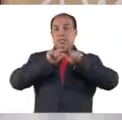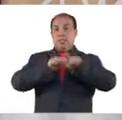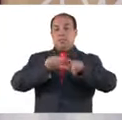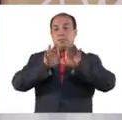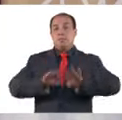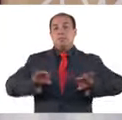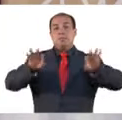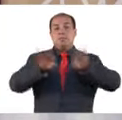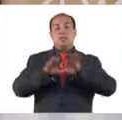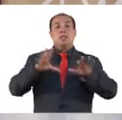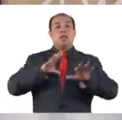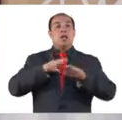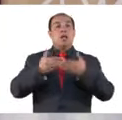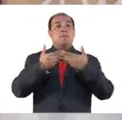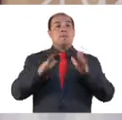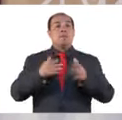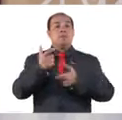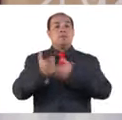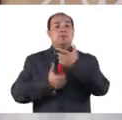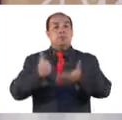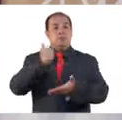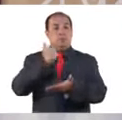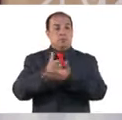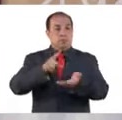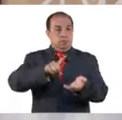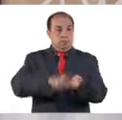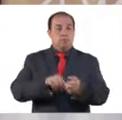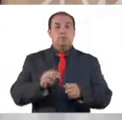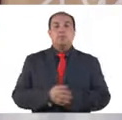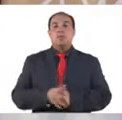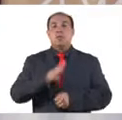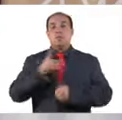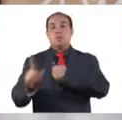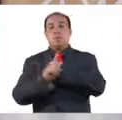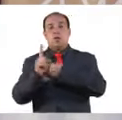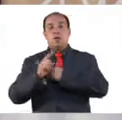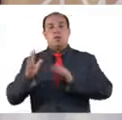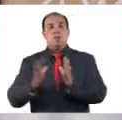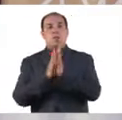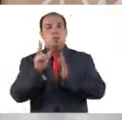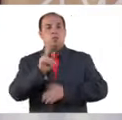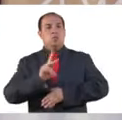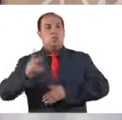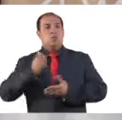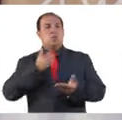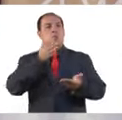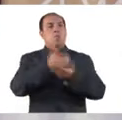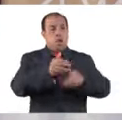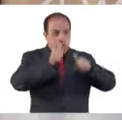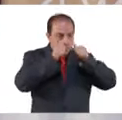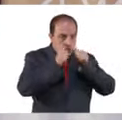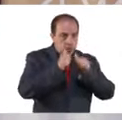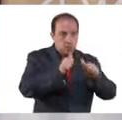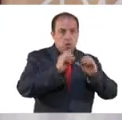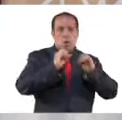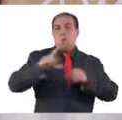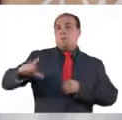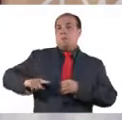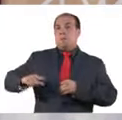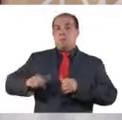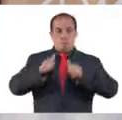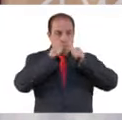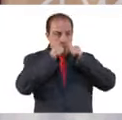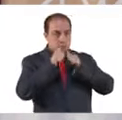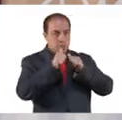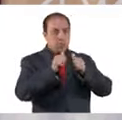económica de la ciudad. Entonces, ahí donde hay problemas, se atiende por parte de Participación Ciudadana, de gobierno, para